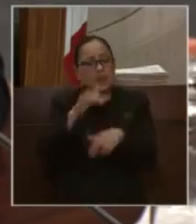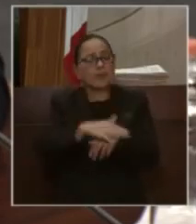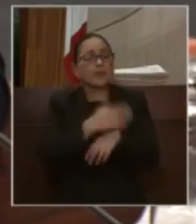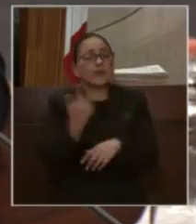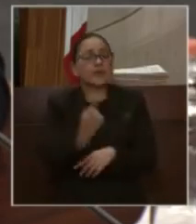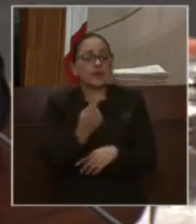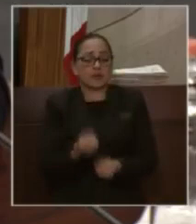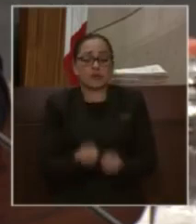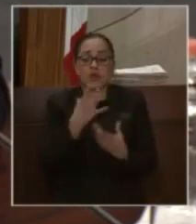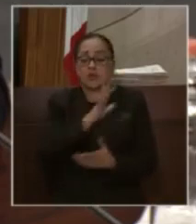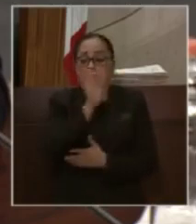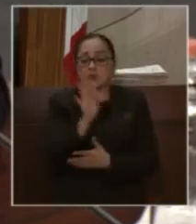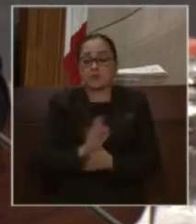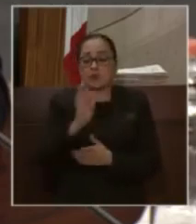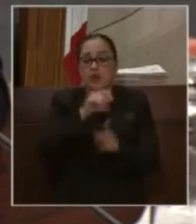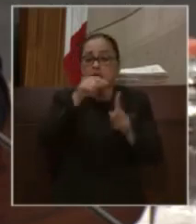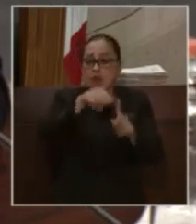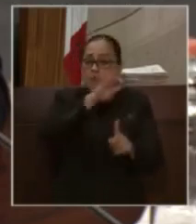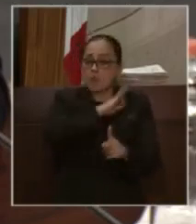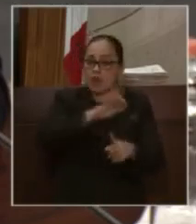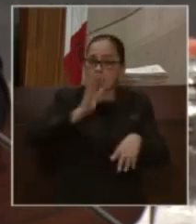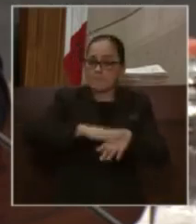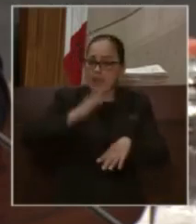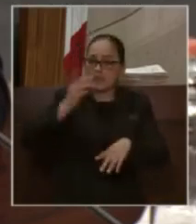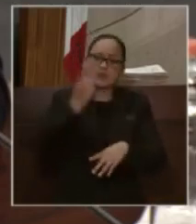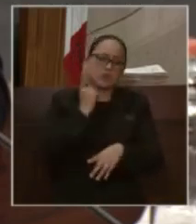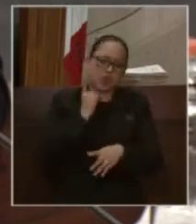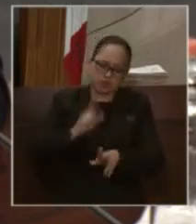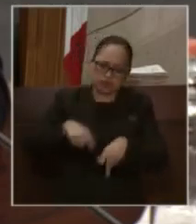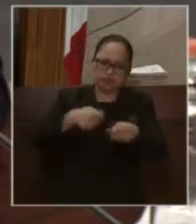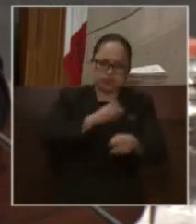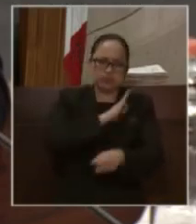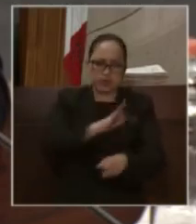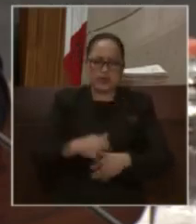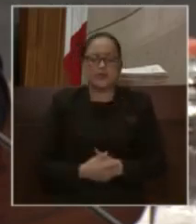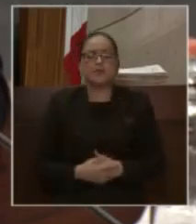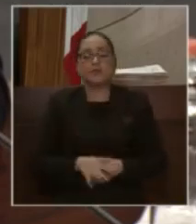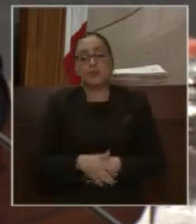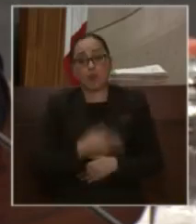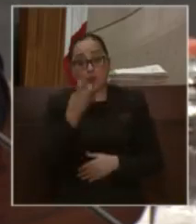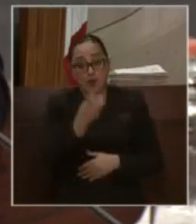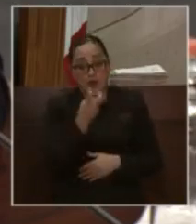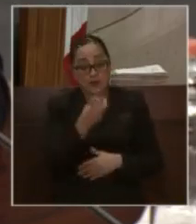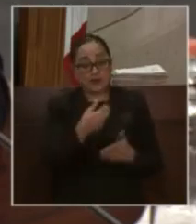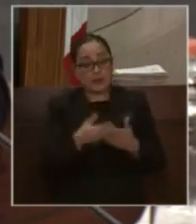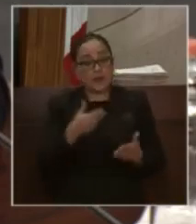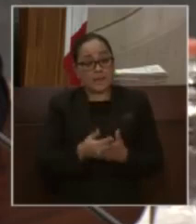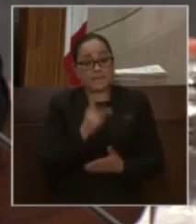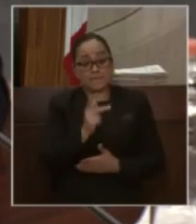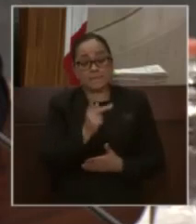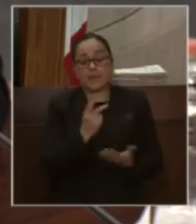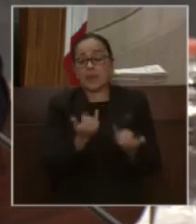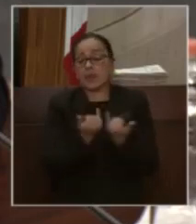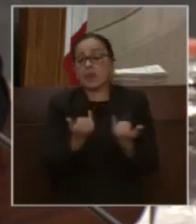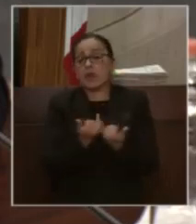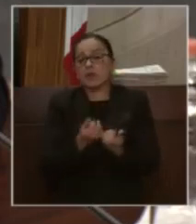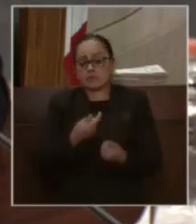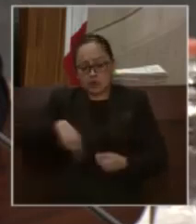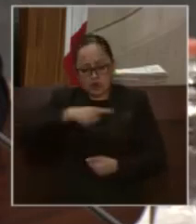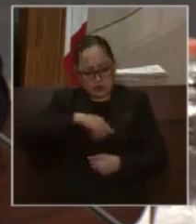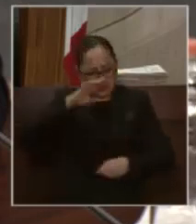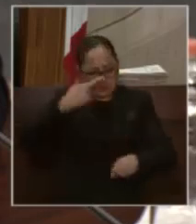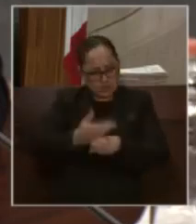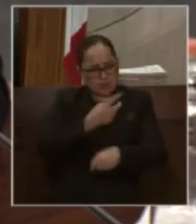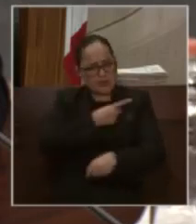por su porcentaje de votación podía alcanzar un número mayor de escaños. Derivado de lo anterior, se propone realizar en plenitud de jurisdicción